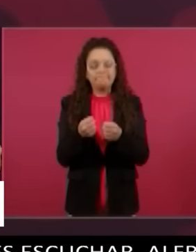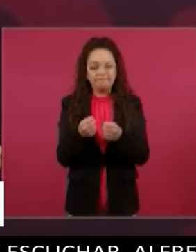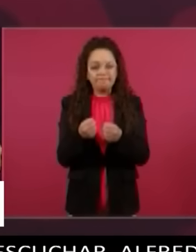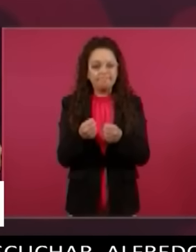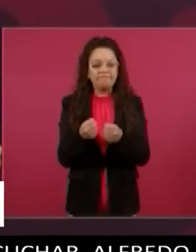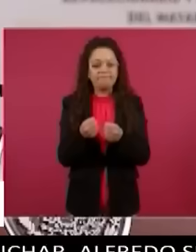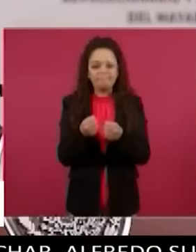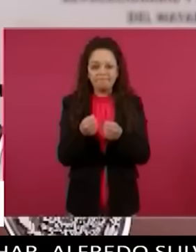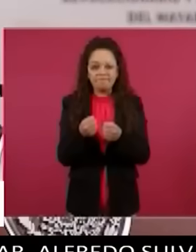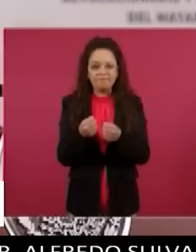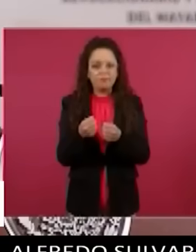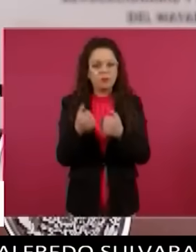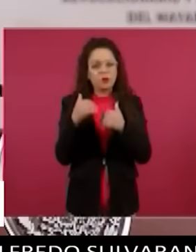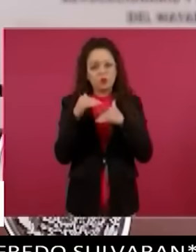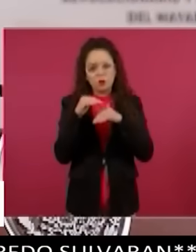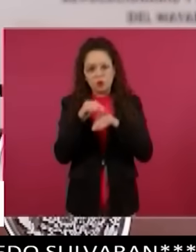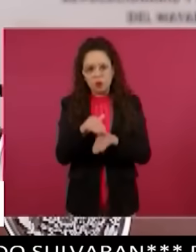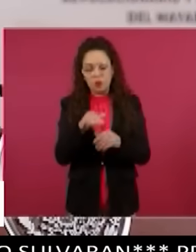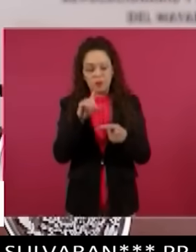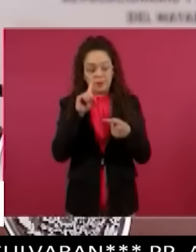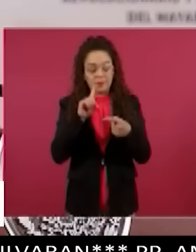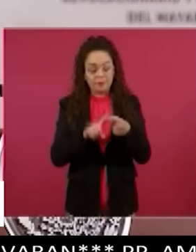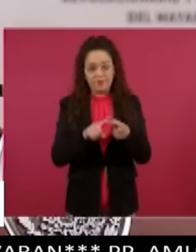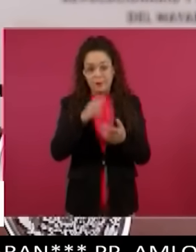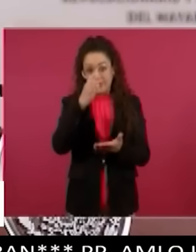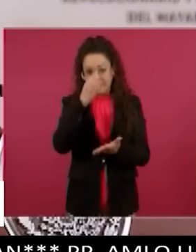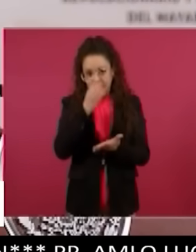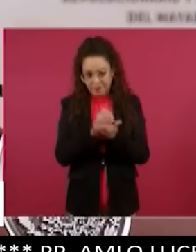el gobierno actual y su corcholata se han